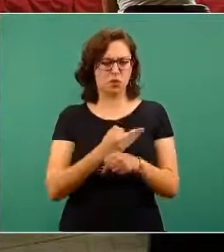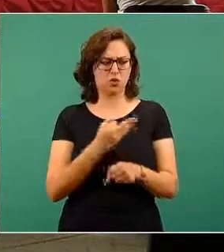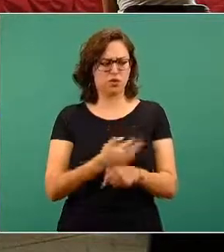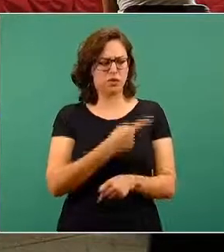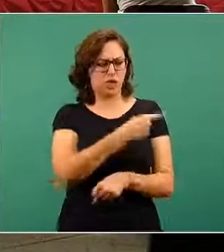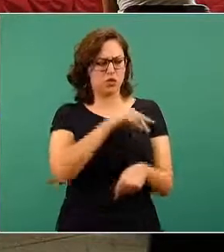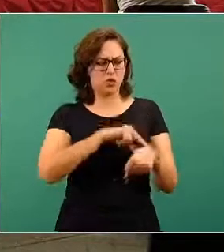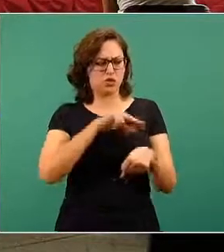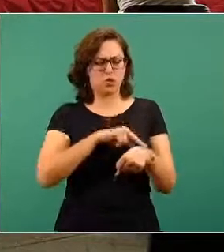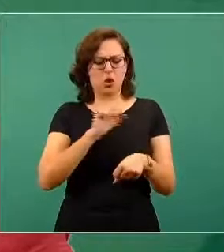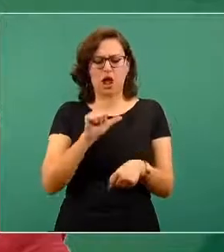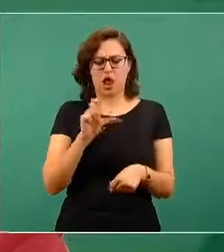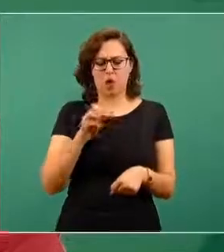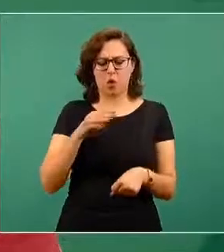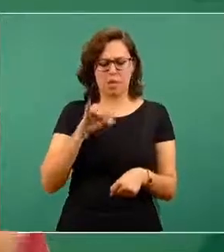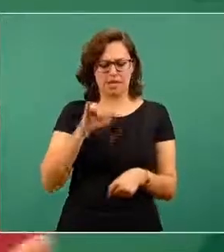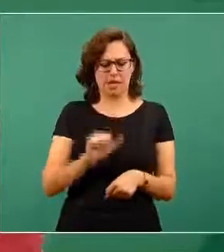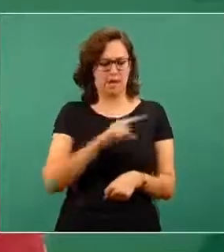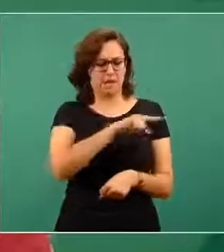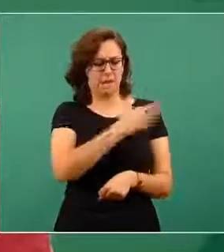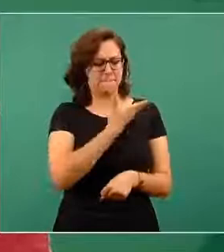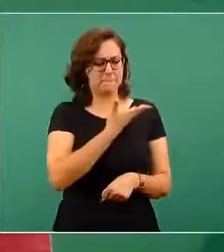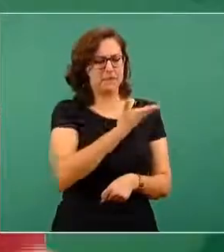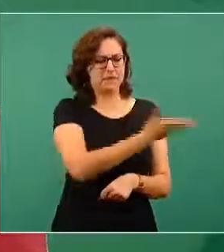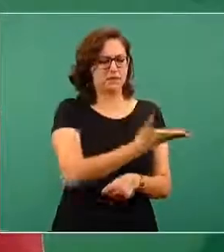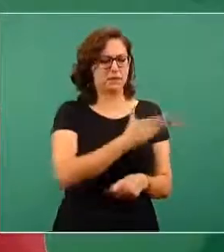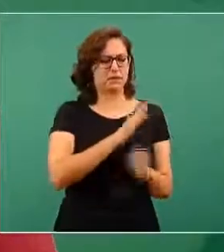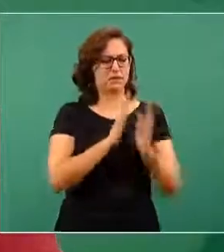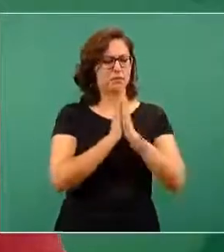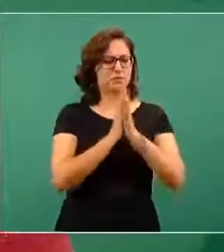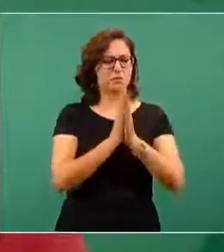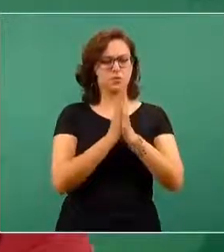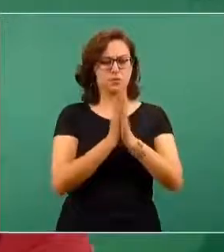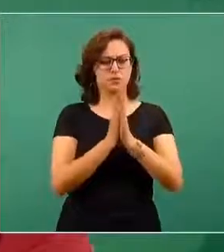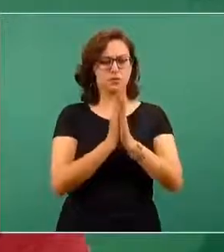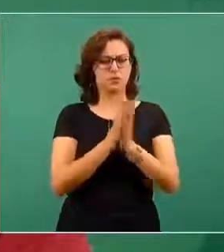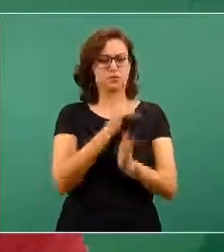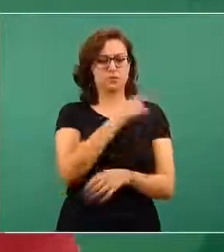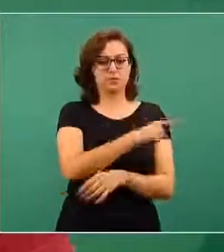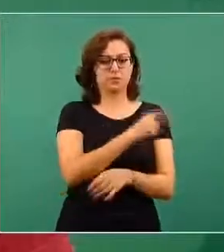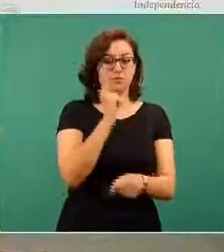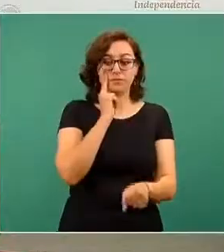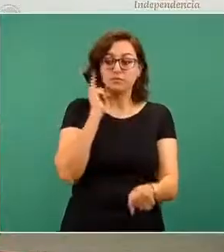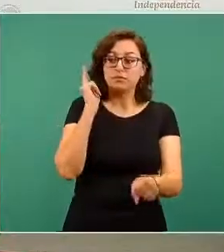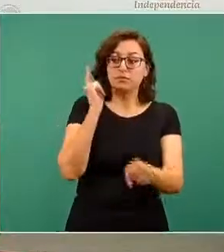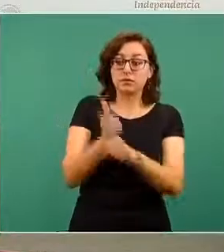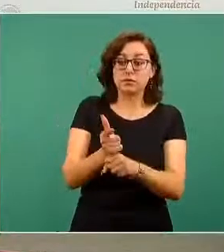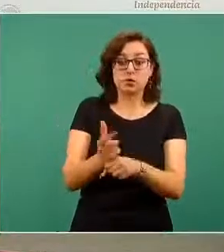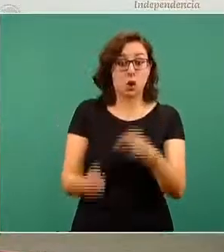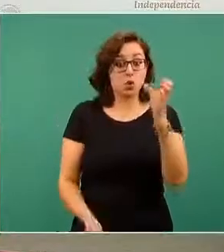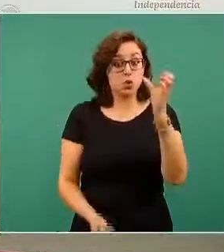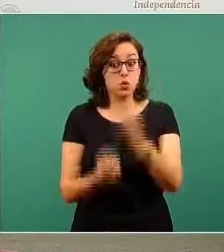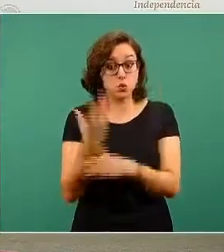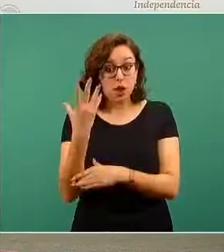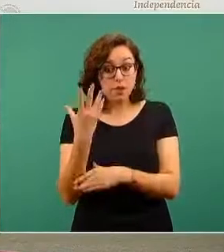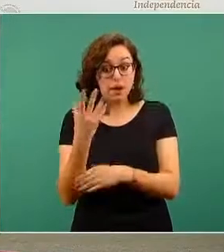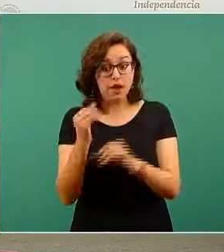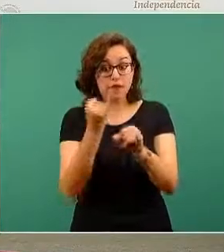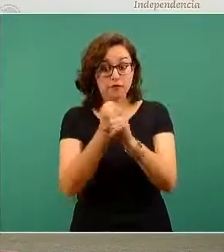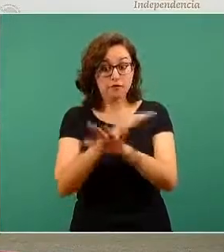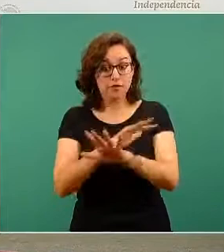pedir dos cosas. Uno, que explique en forma sintética el hallazgo, que no es nuevo, efectivamente lo